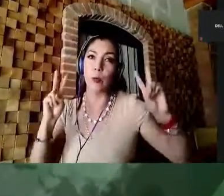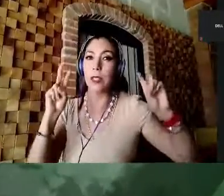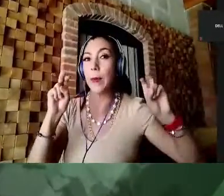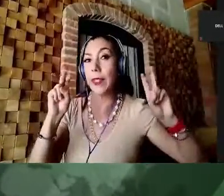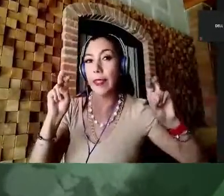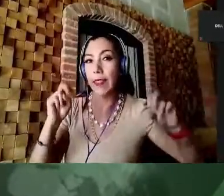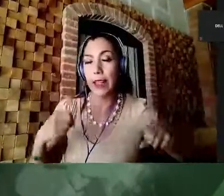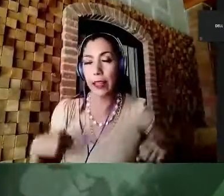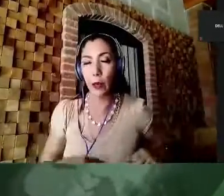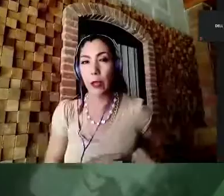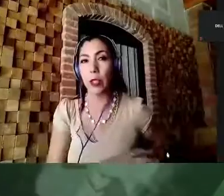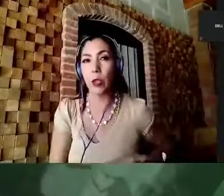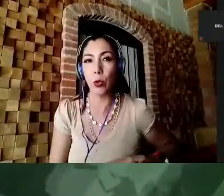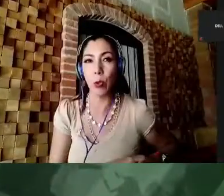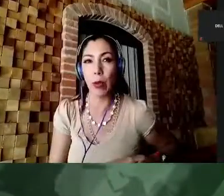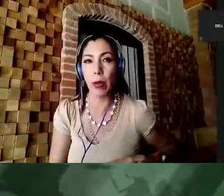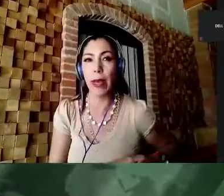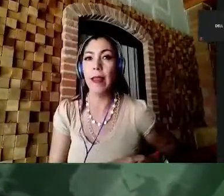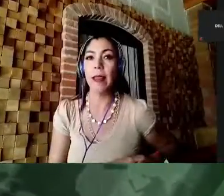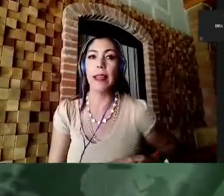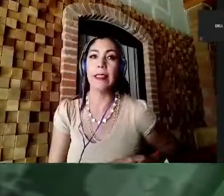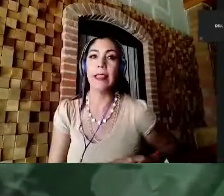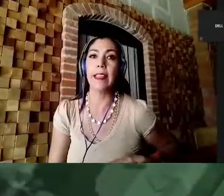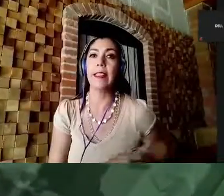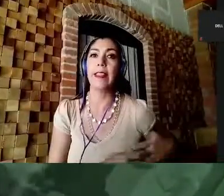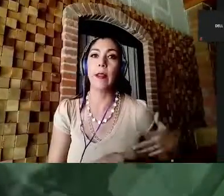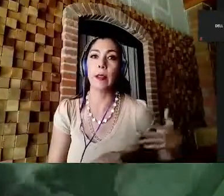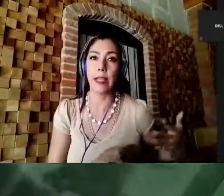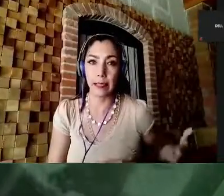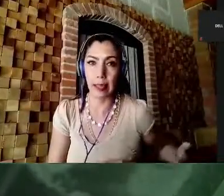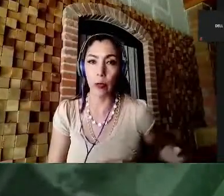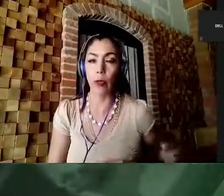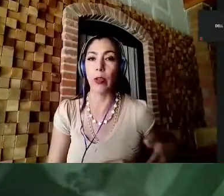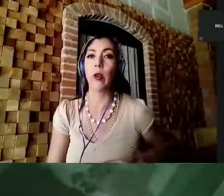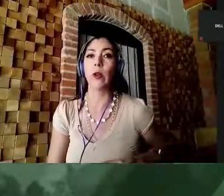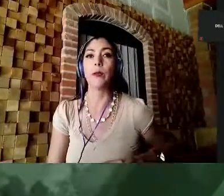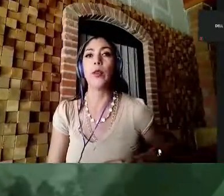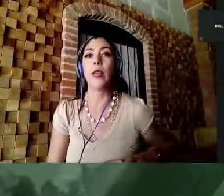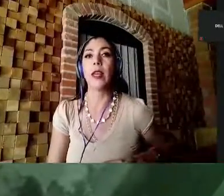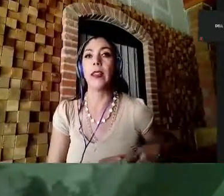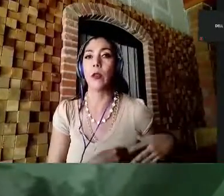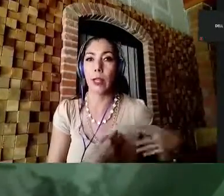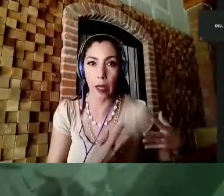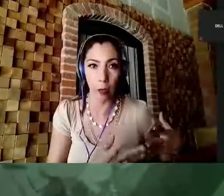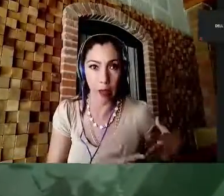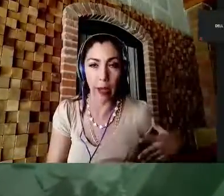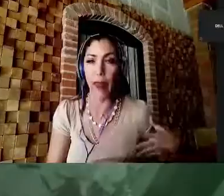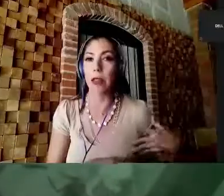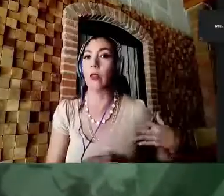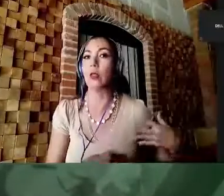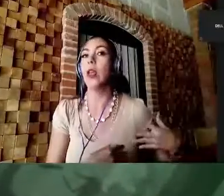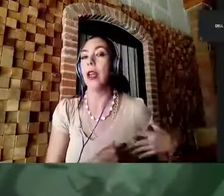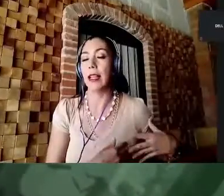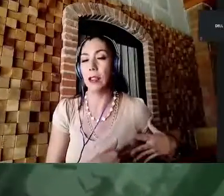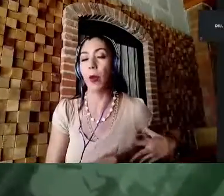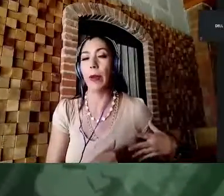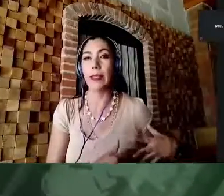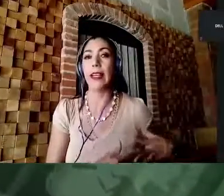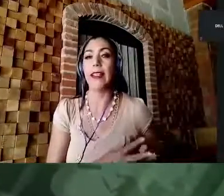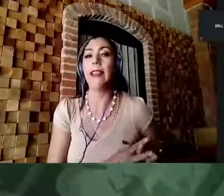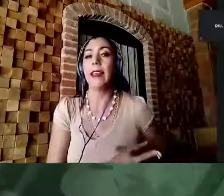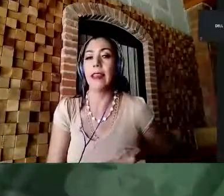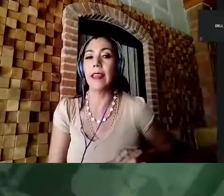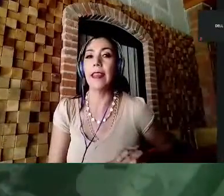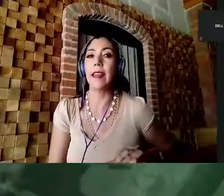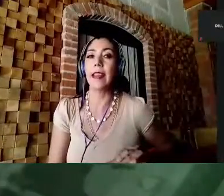donde supuestamente te tratan tu adicción, tu problema, y ni siquiera están dados de alta ante la autoridad correspondiente, no siguen los lineamientos, las normas,